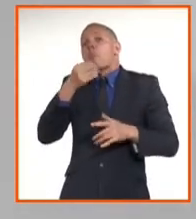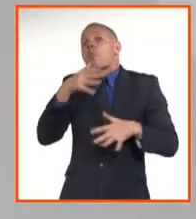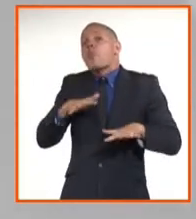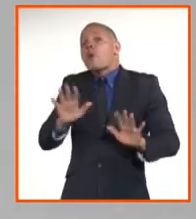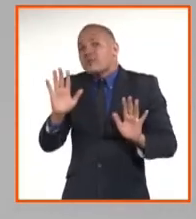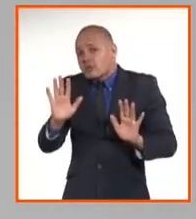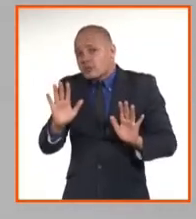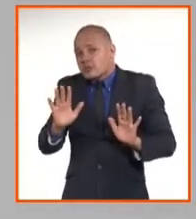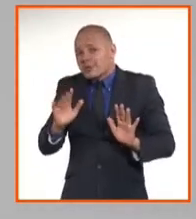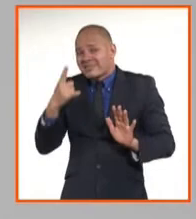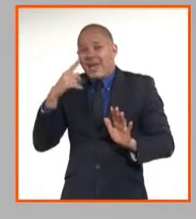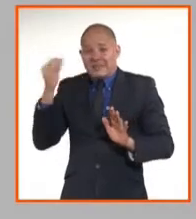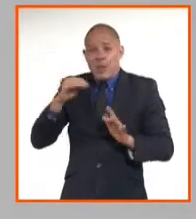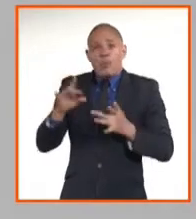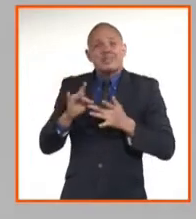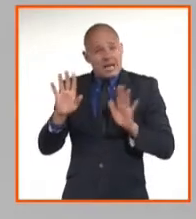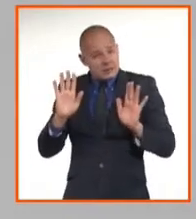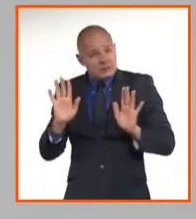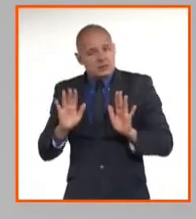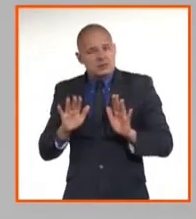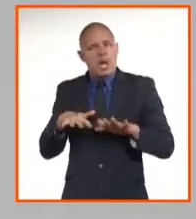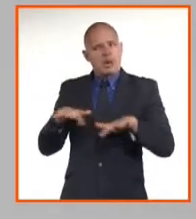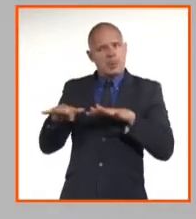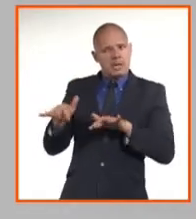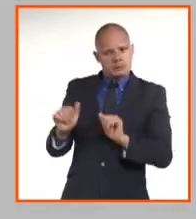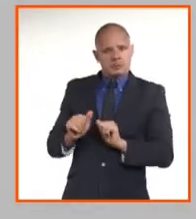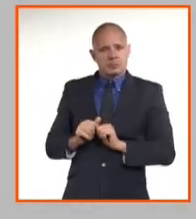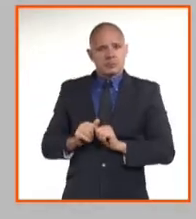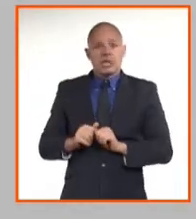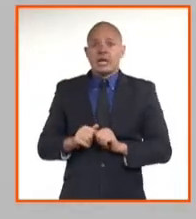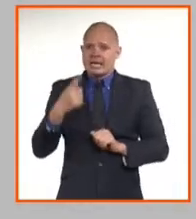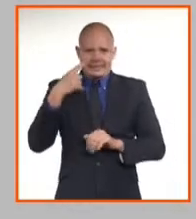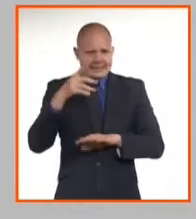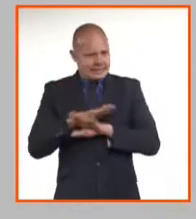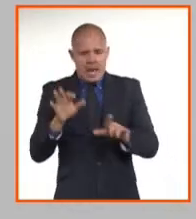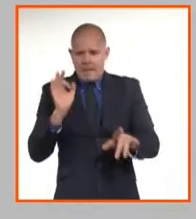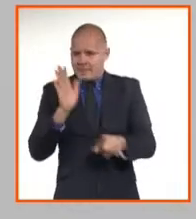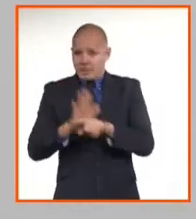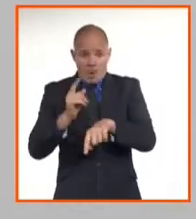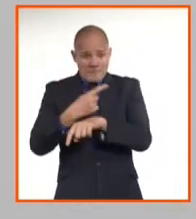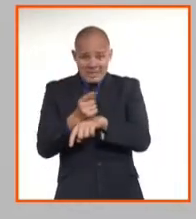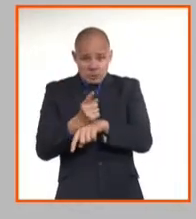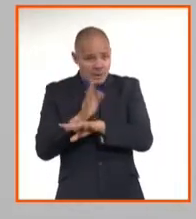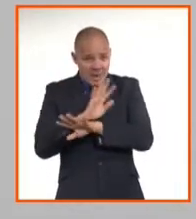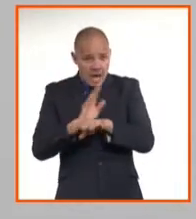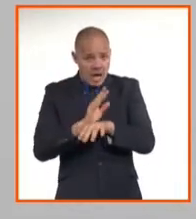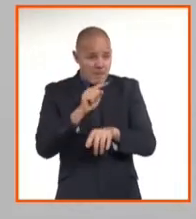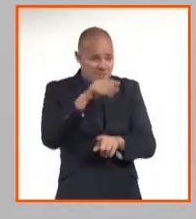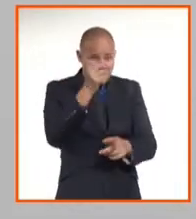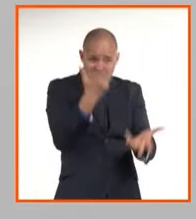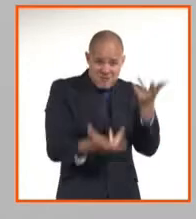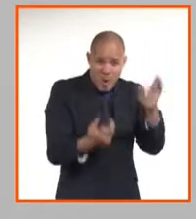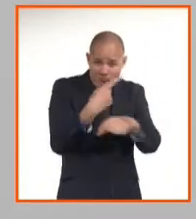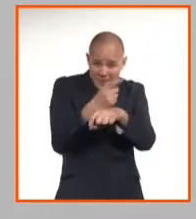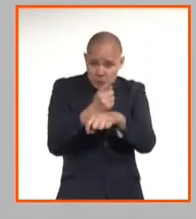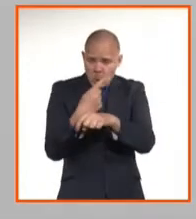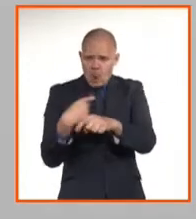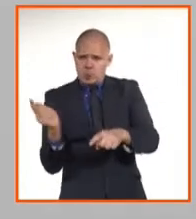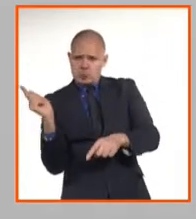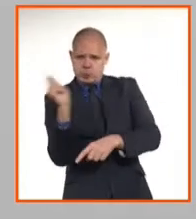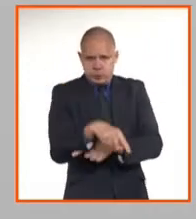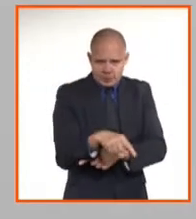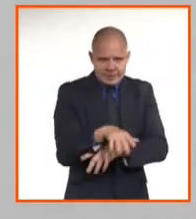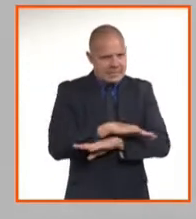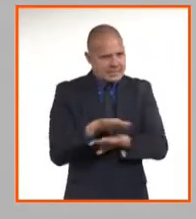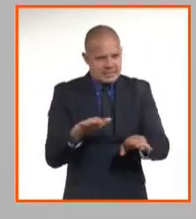Realmente, en menos de un minuto ya se inicia el proceso de extinción del incendio. Hay que decir que en 15 minutos se evitó